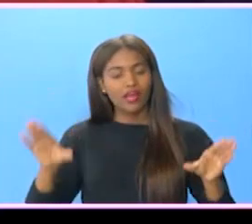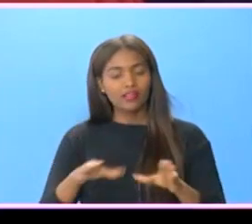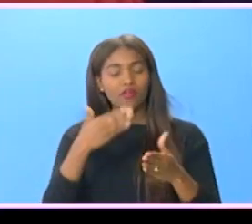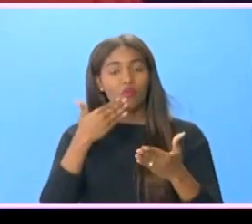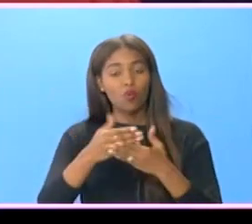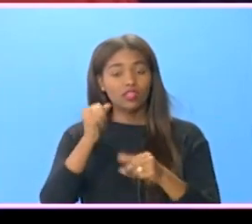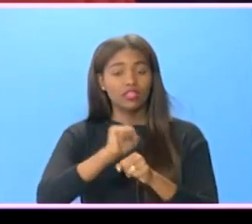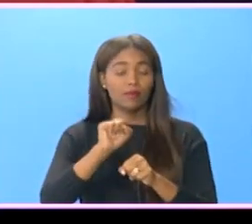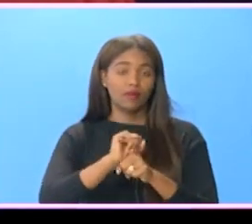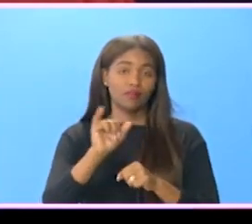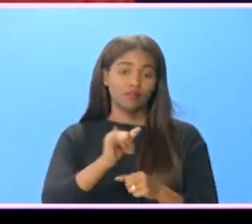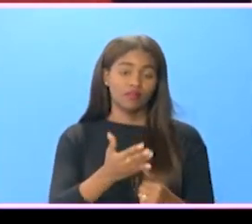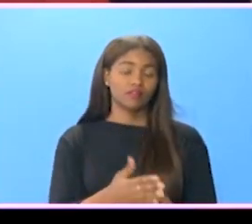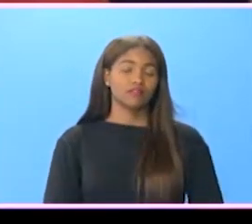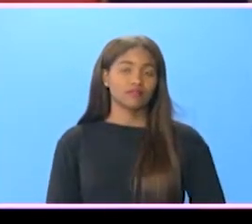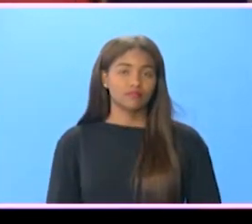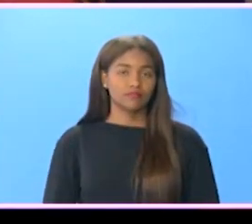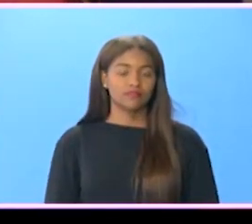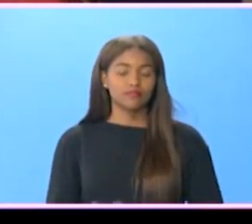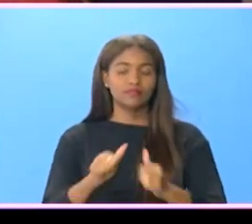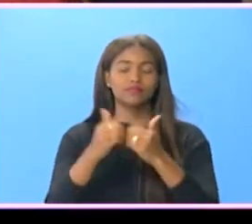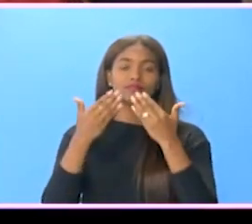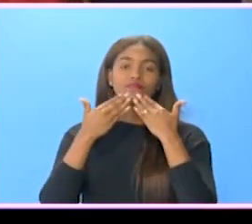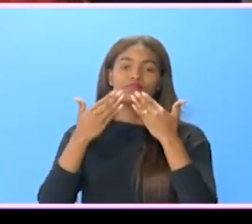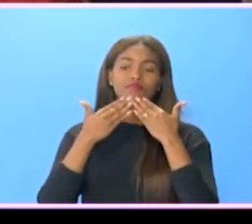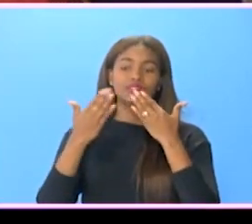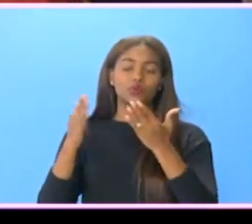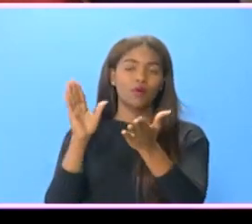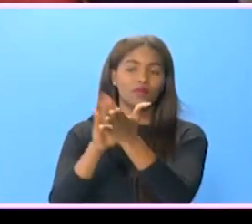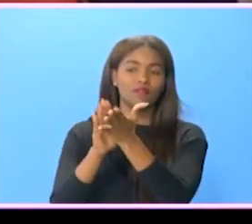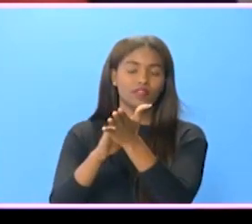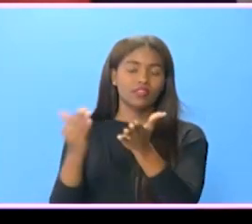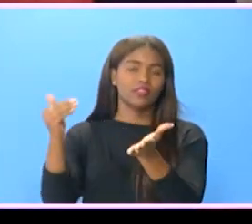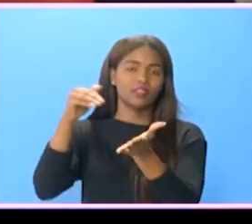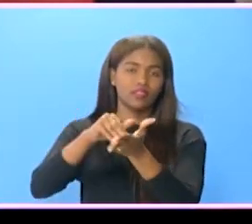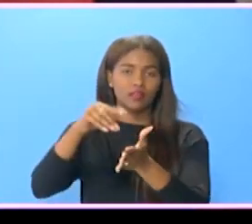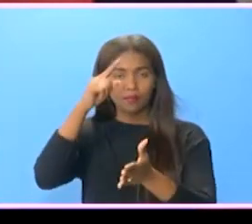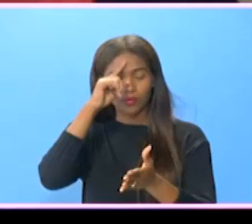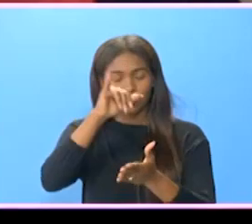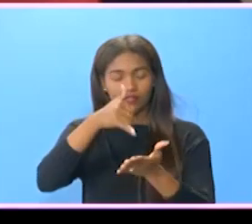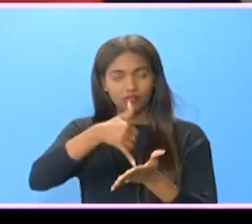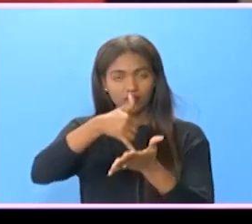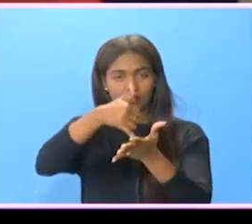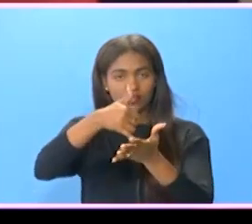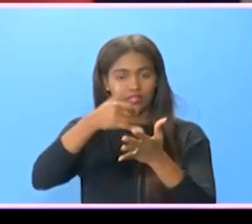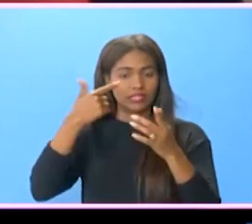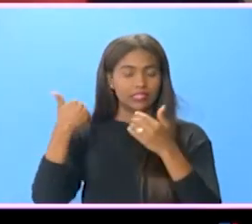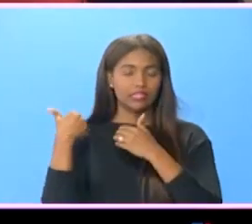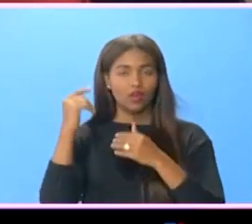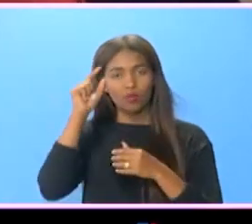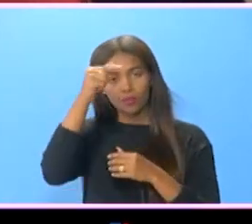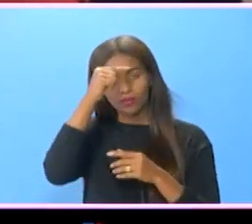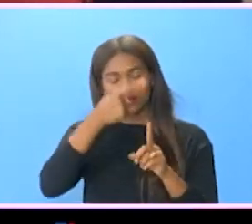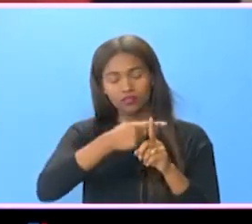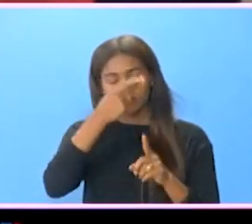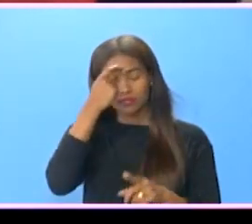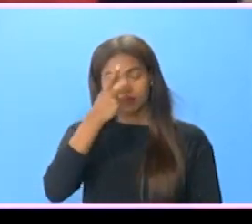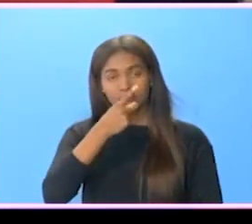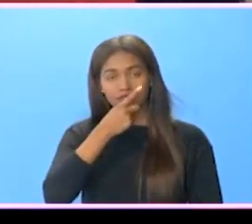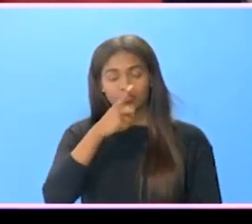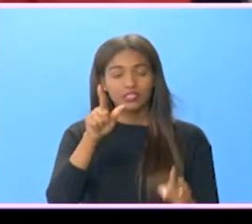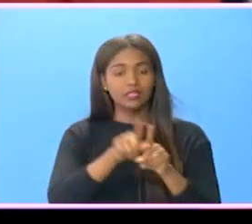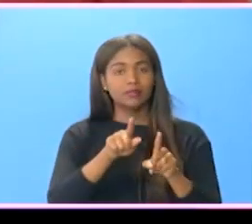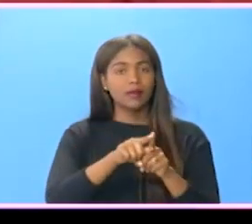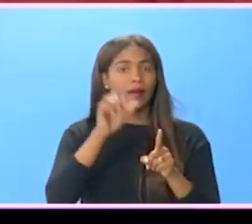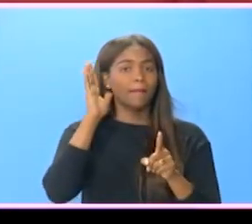labor significativa. Bueno, muchas gracias, maestra, y felicidades nuevamente por este reconocimiento que le hace el gobierno de la República Dominicana. Y